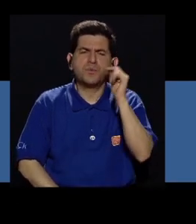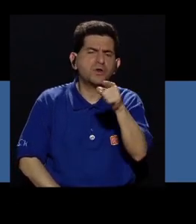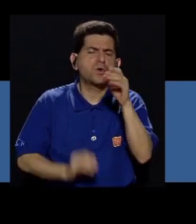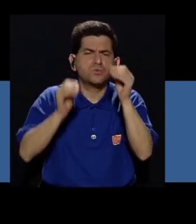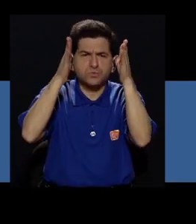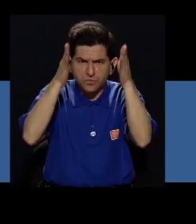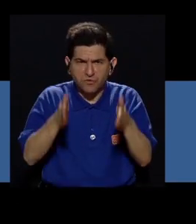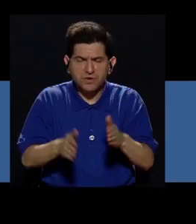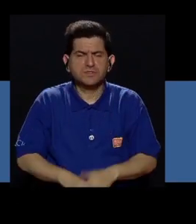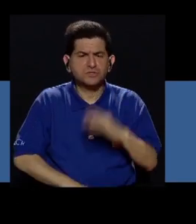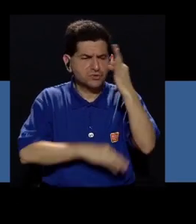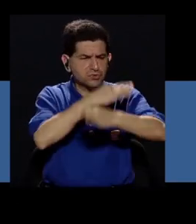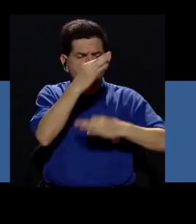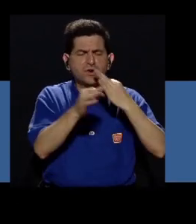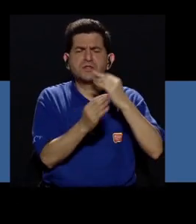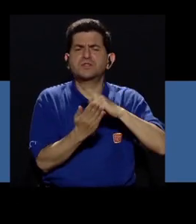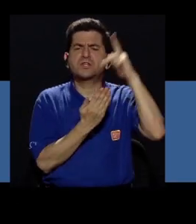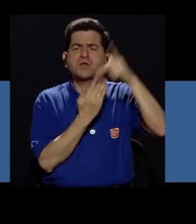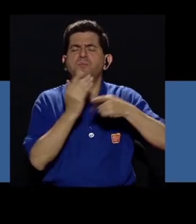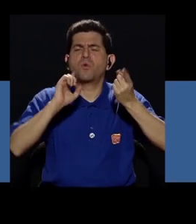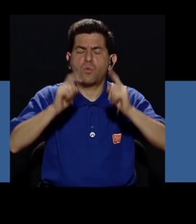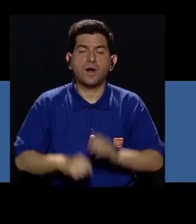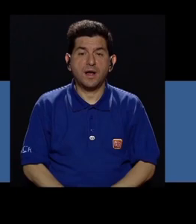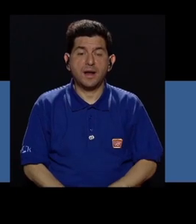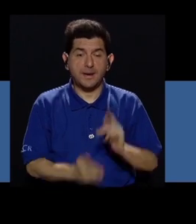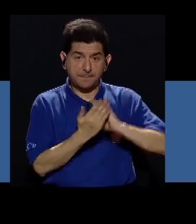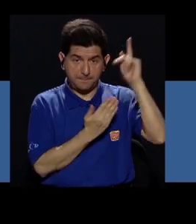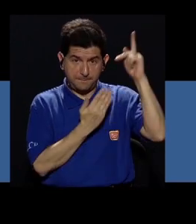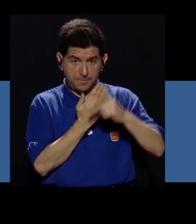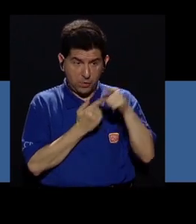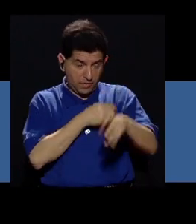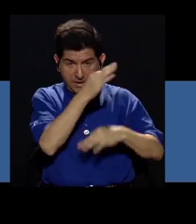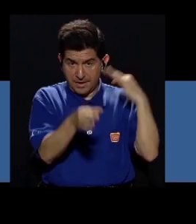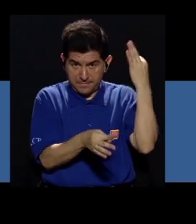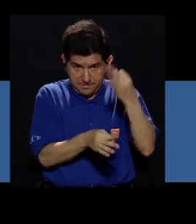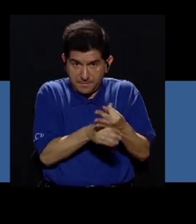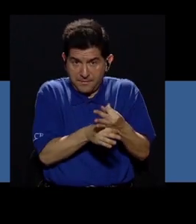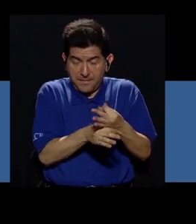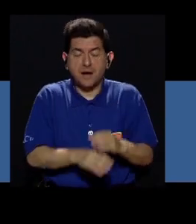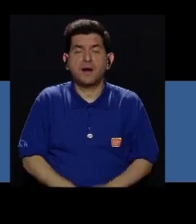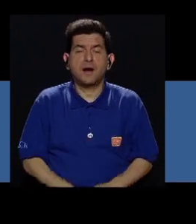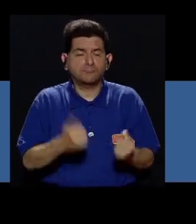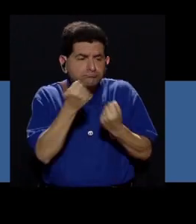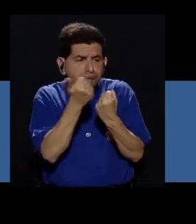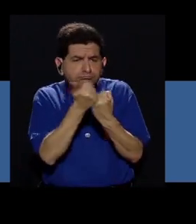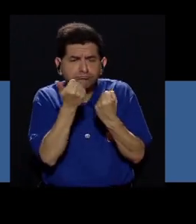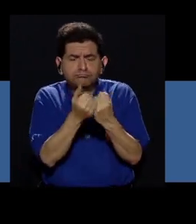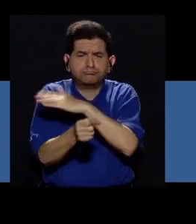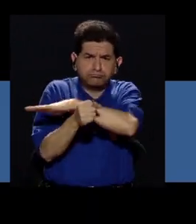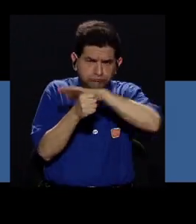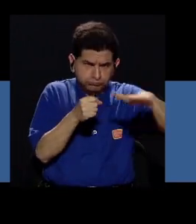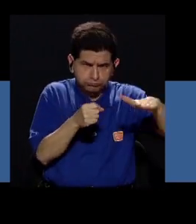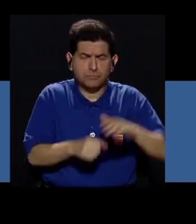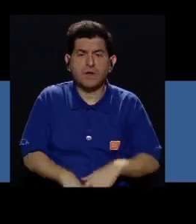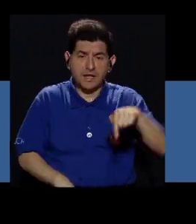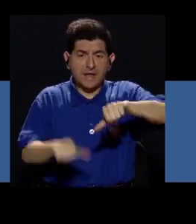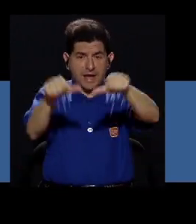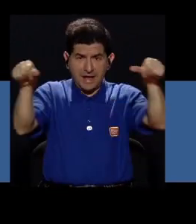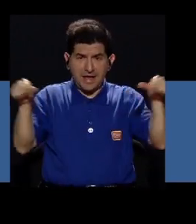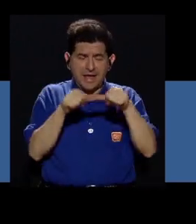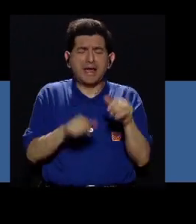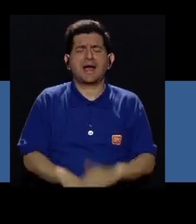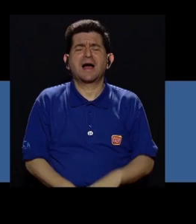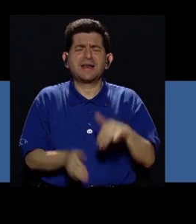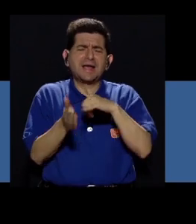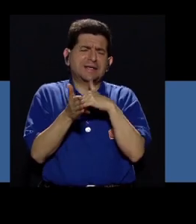tiene usted como docente de este tipo de programas? Bueno, este tipo de programas vienen a dar un reforzamiento total, sobre